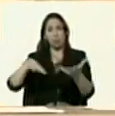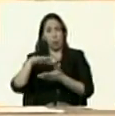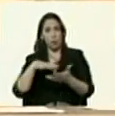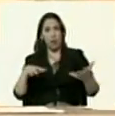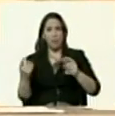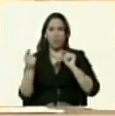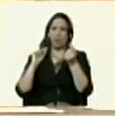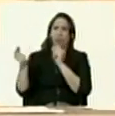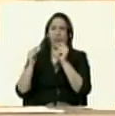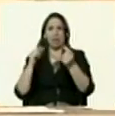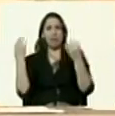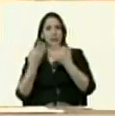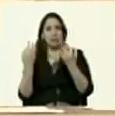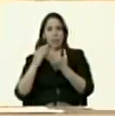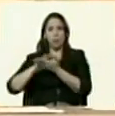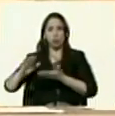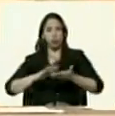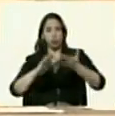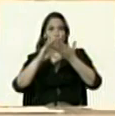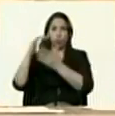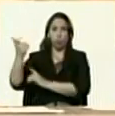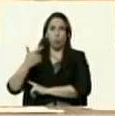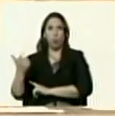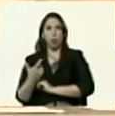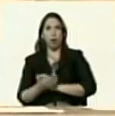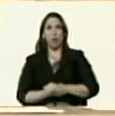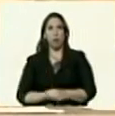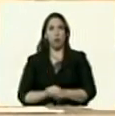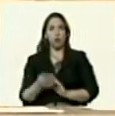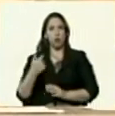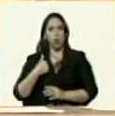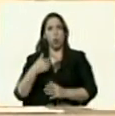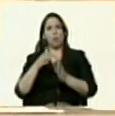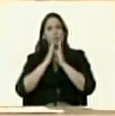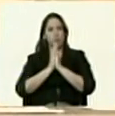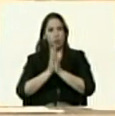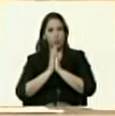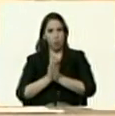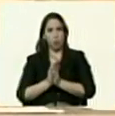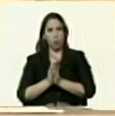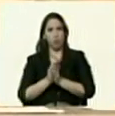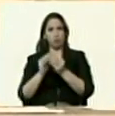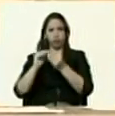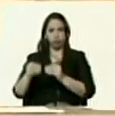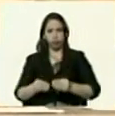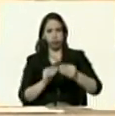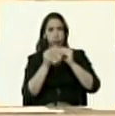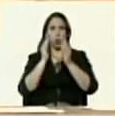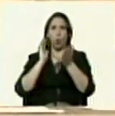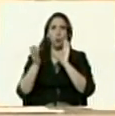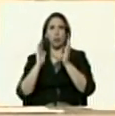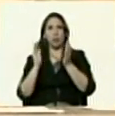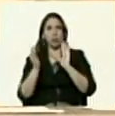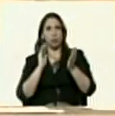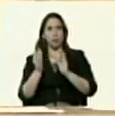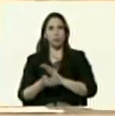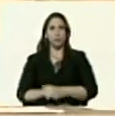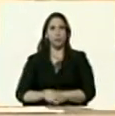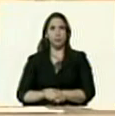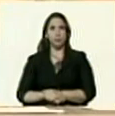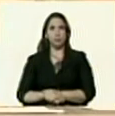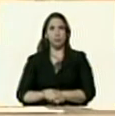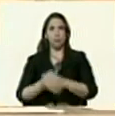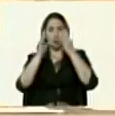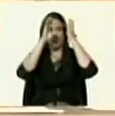enfrentamiento, hubo una solución. Yo abogo por restablecer las comunicaciones